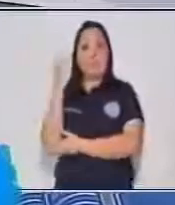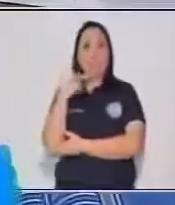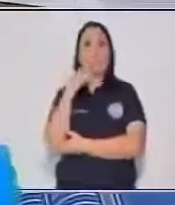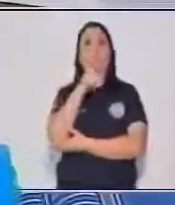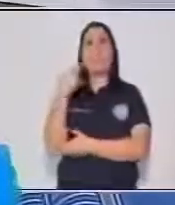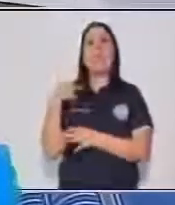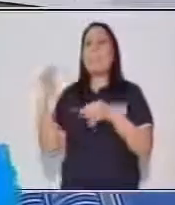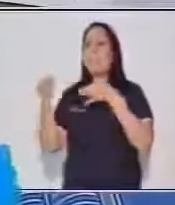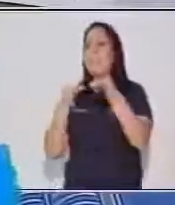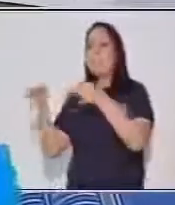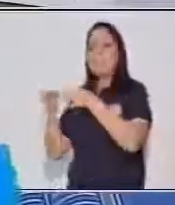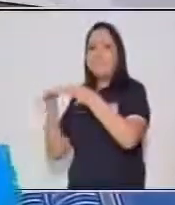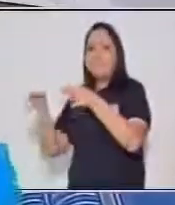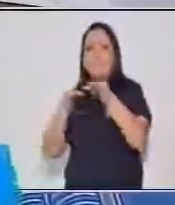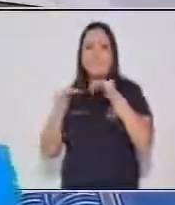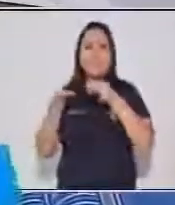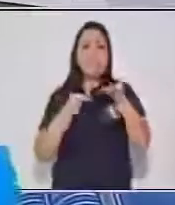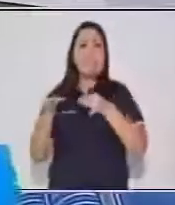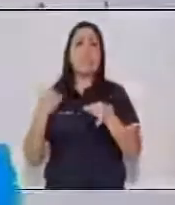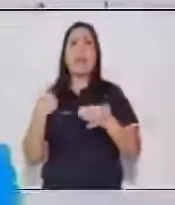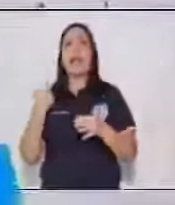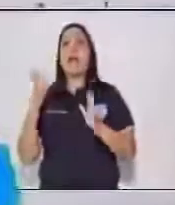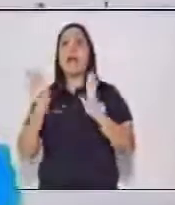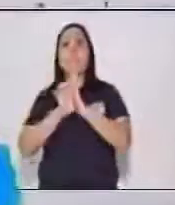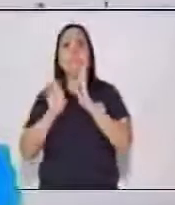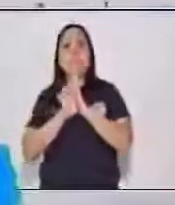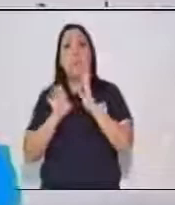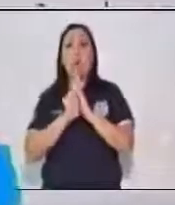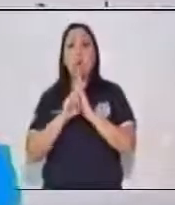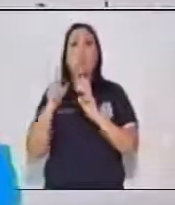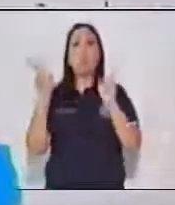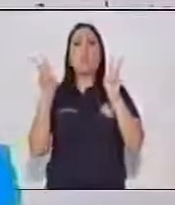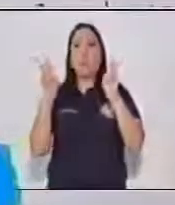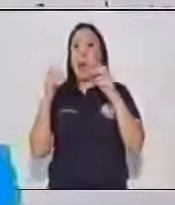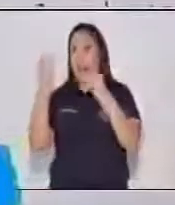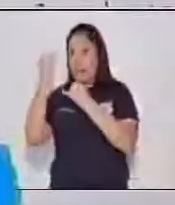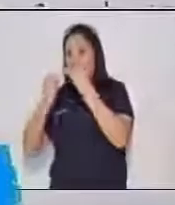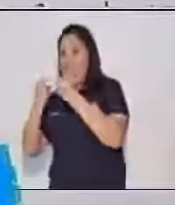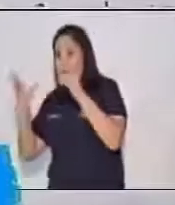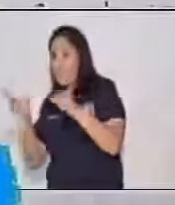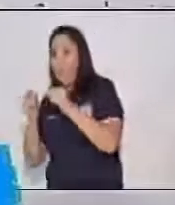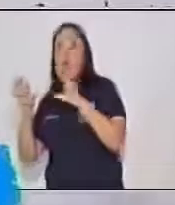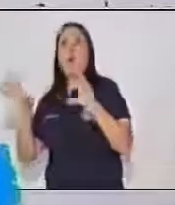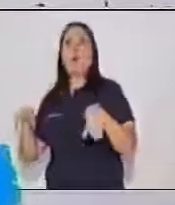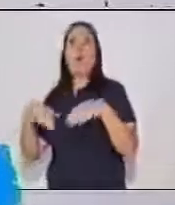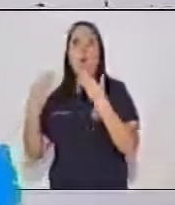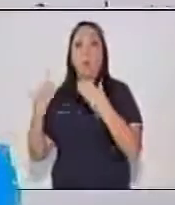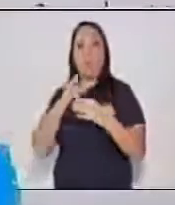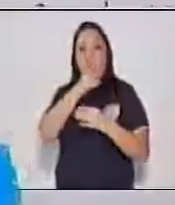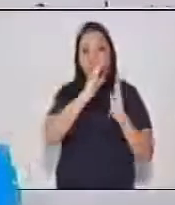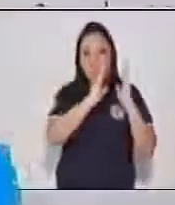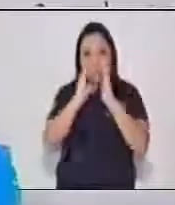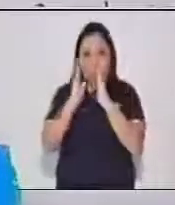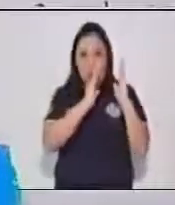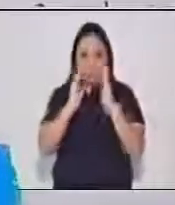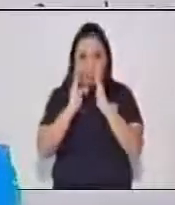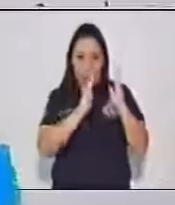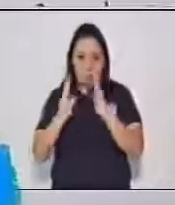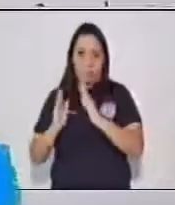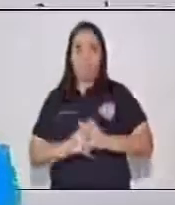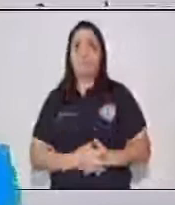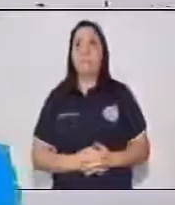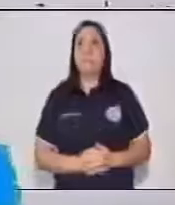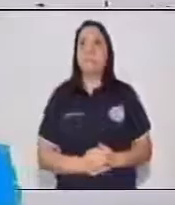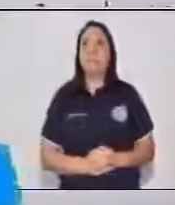vas a explicar primero? ¿Cuál va a ser tu cierre de la exposición? Vas a ordenar toda esta información